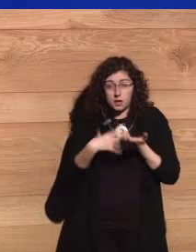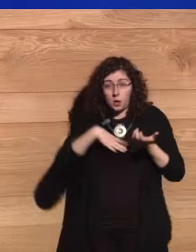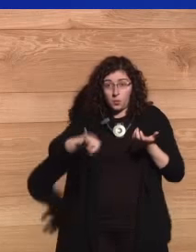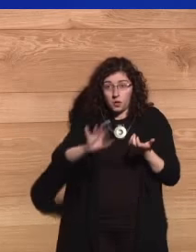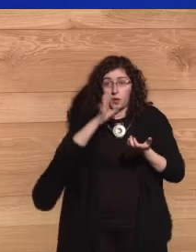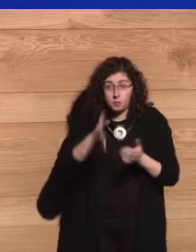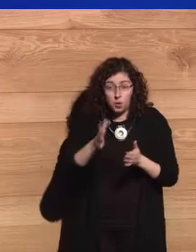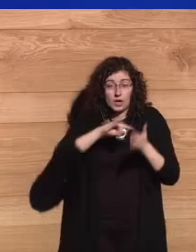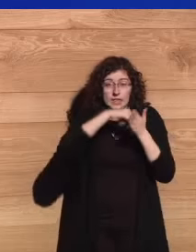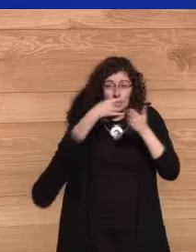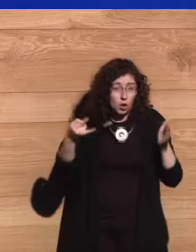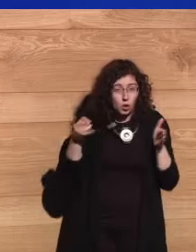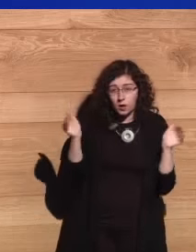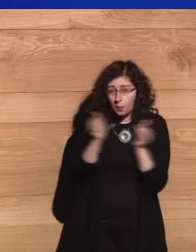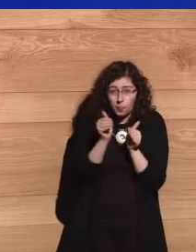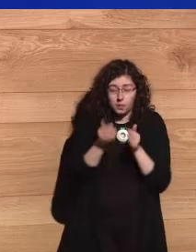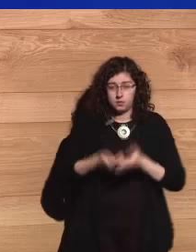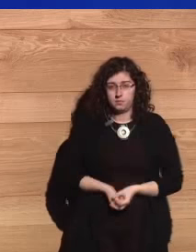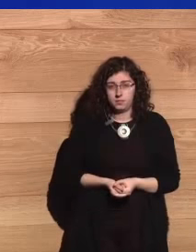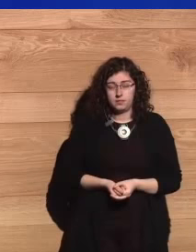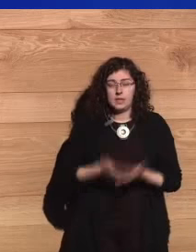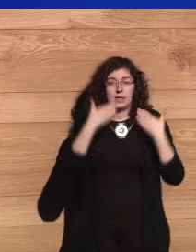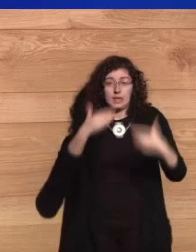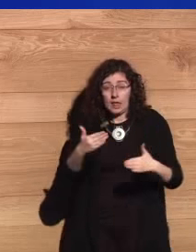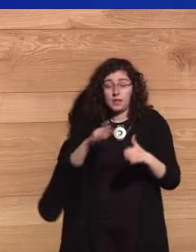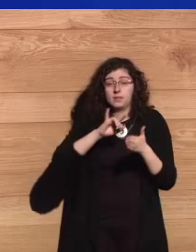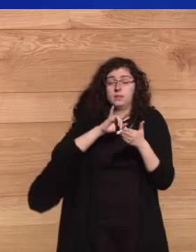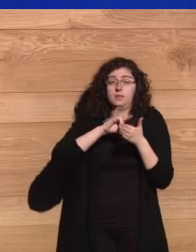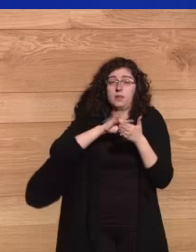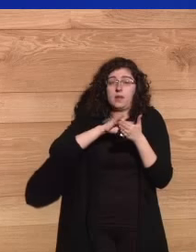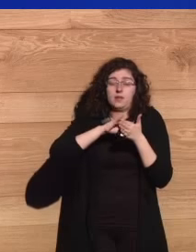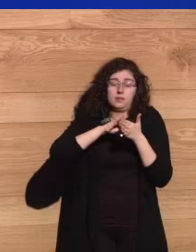las nanotecnologías. Entonces, con las nanotecnologías,